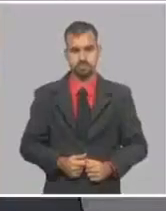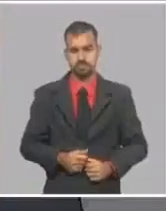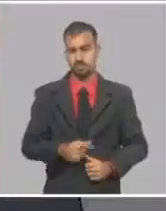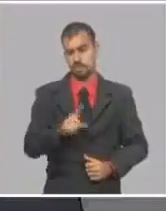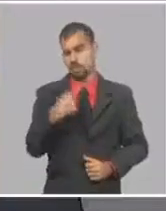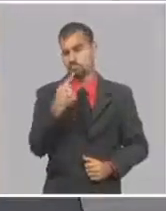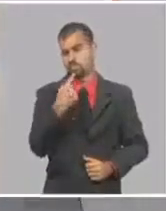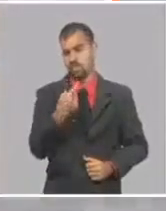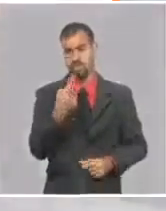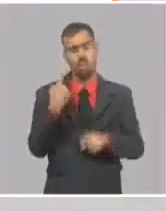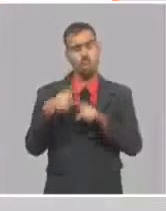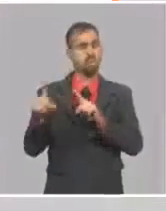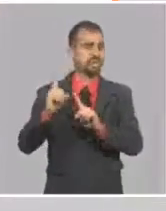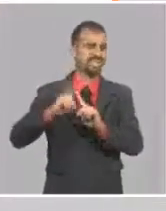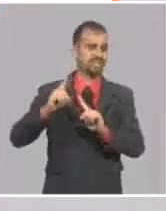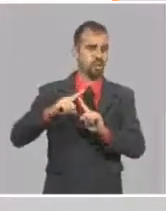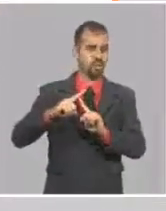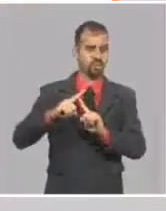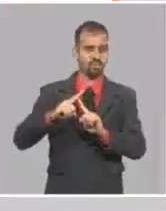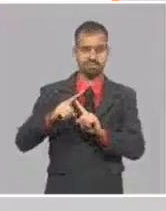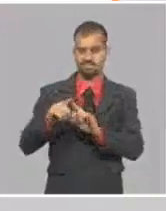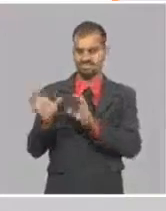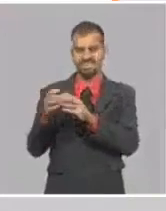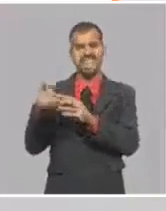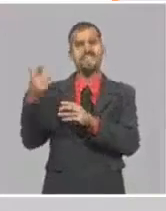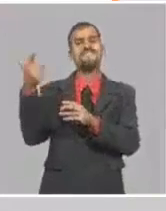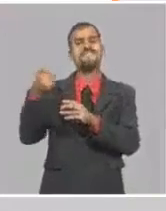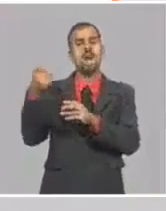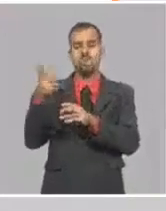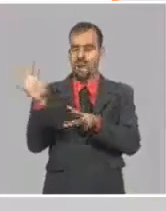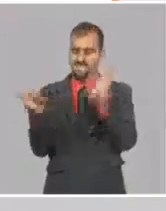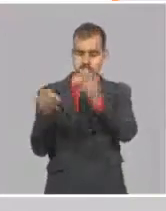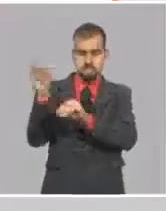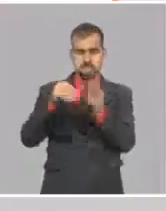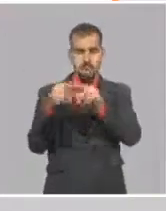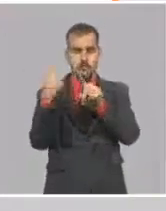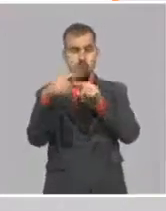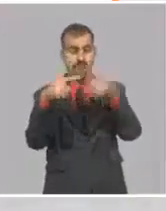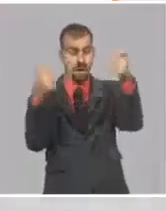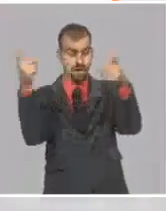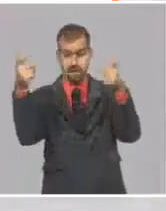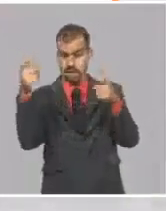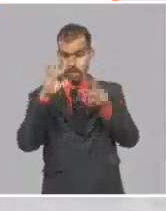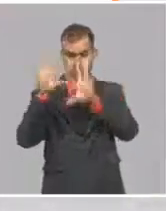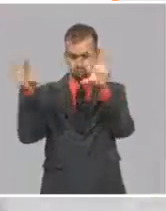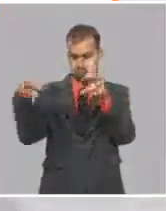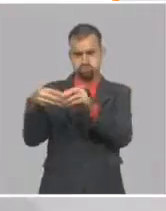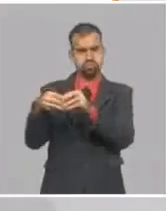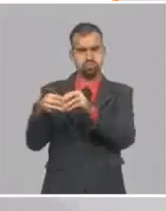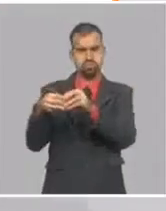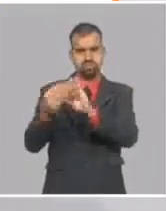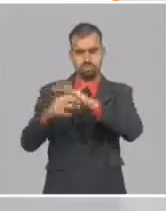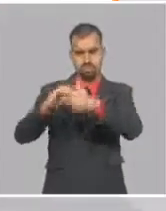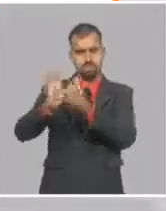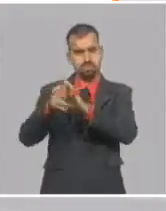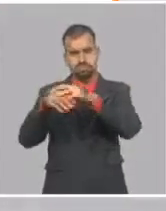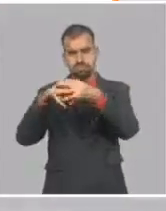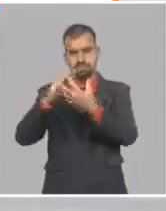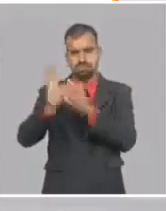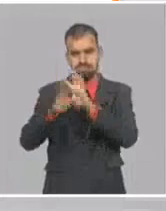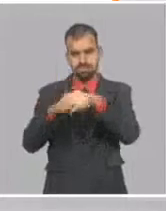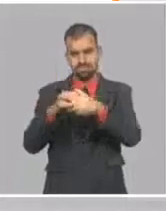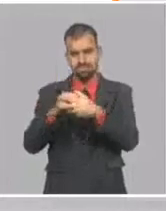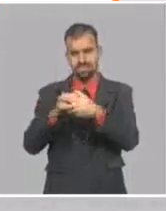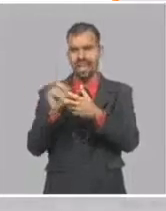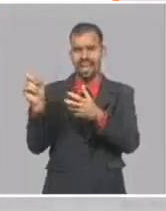o sea estamos hablando de algunas con jugadas vacunas conjugadas son nombres que ya ya nuestro